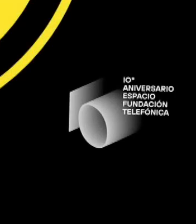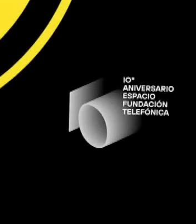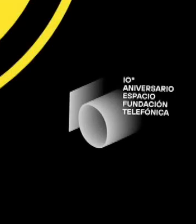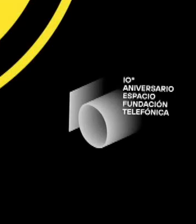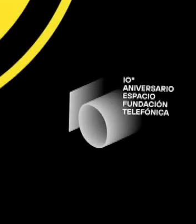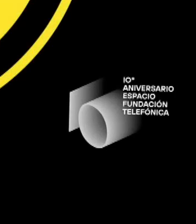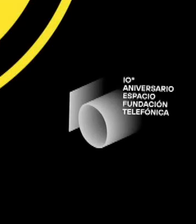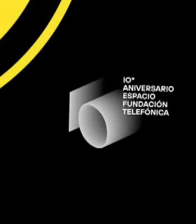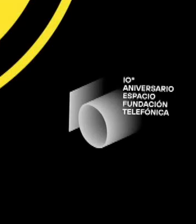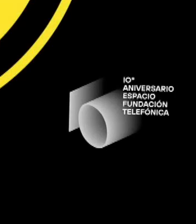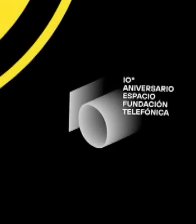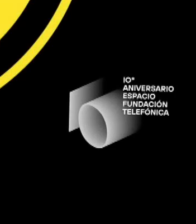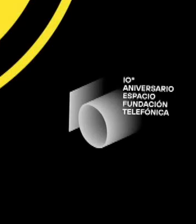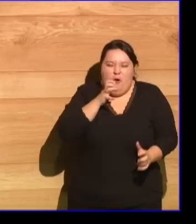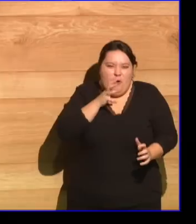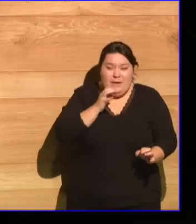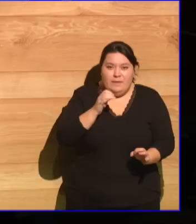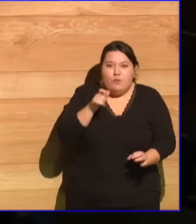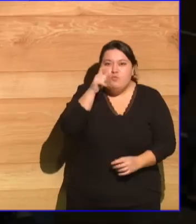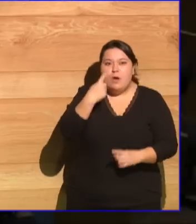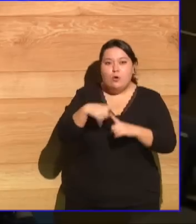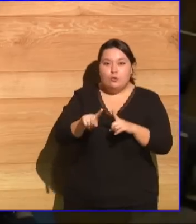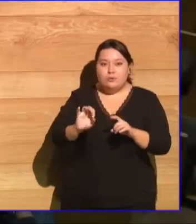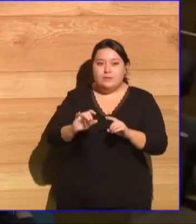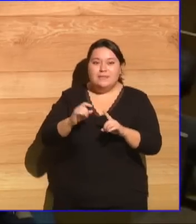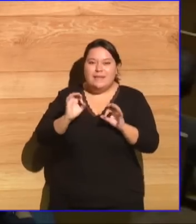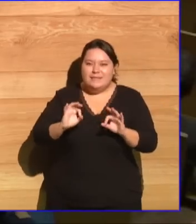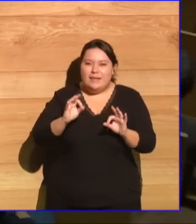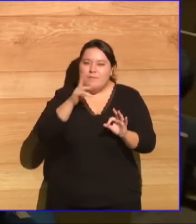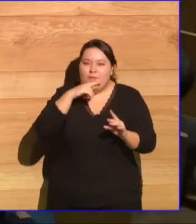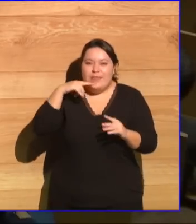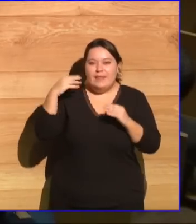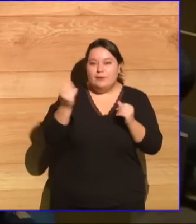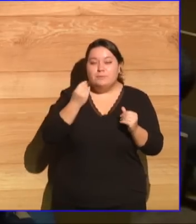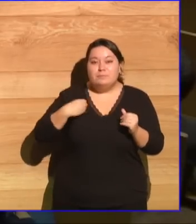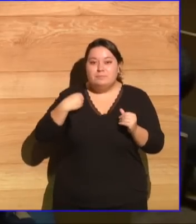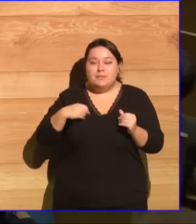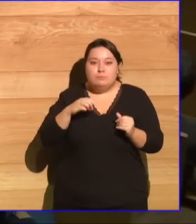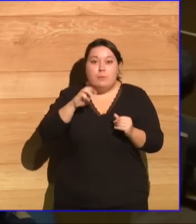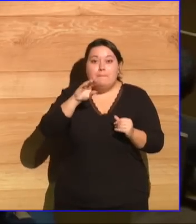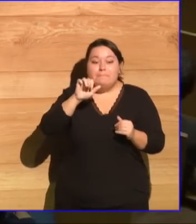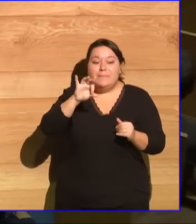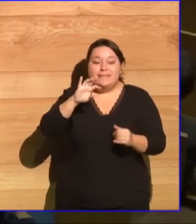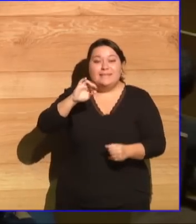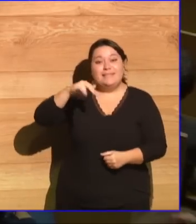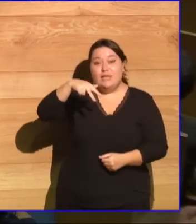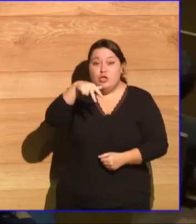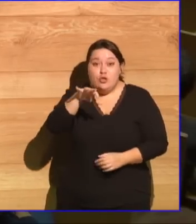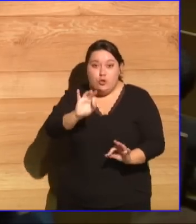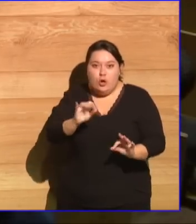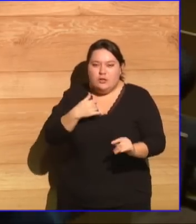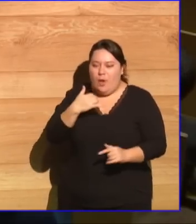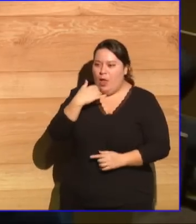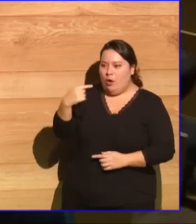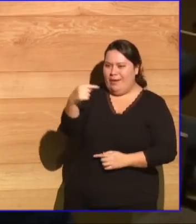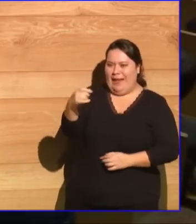Me parece fatal que una cosa tan deliciosa como es el pestiño tenga una connotación negativa